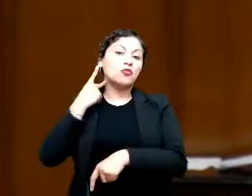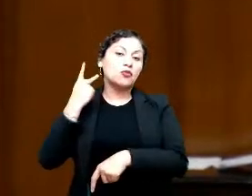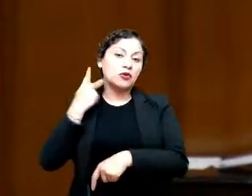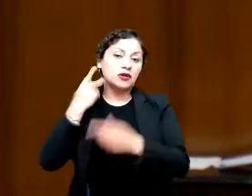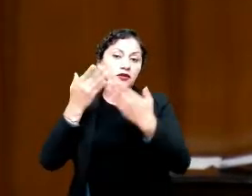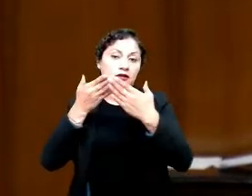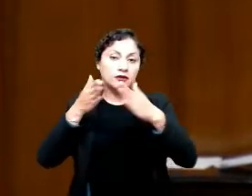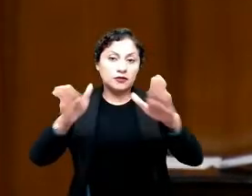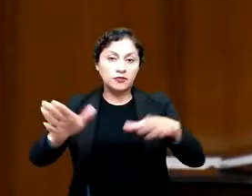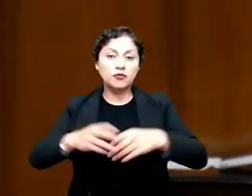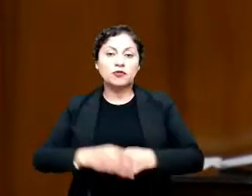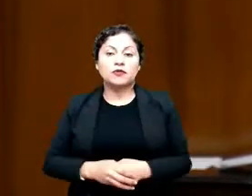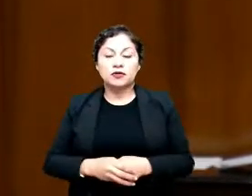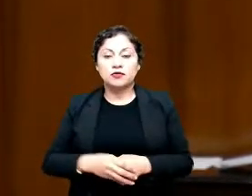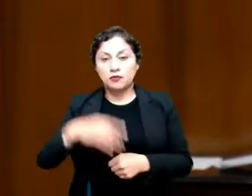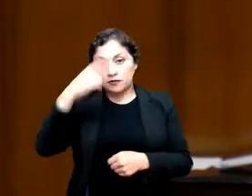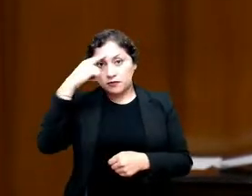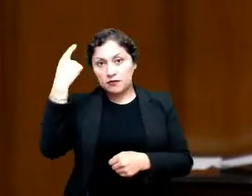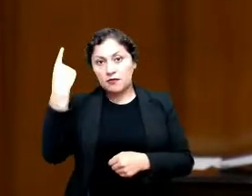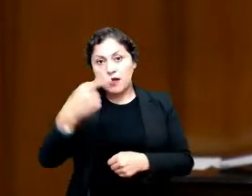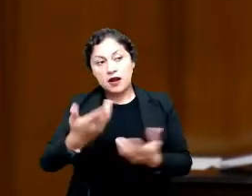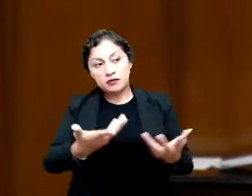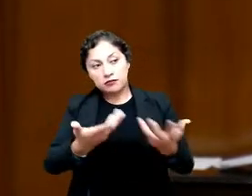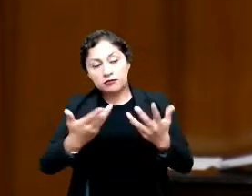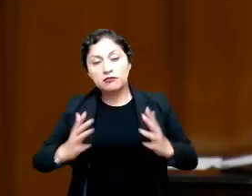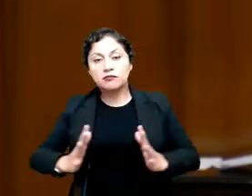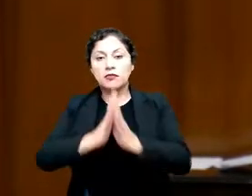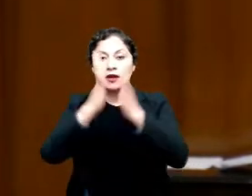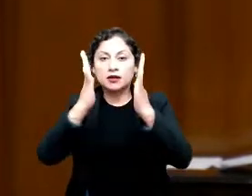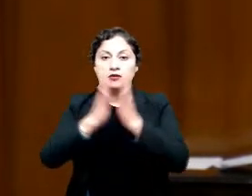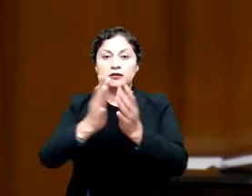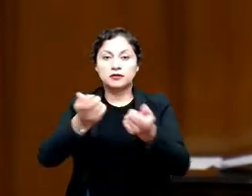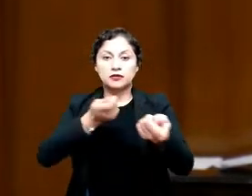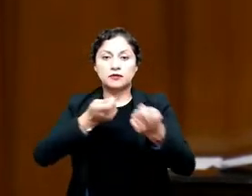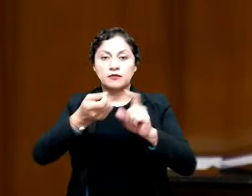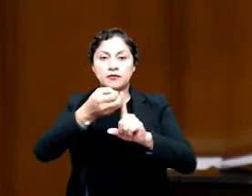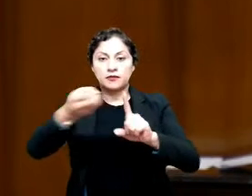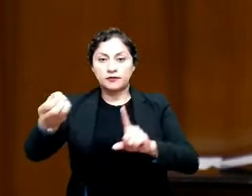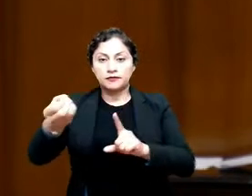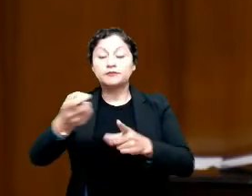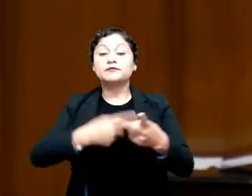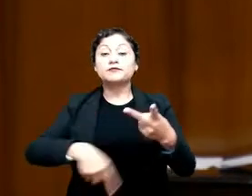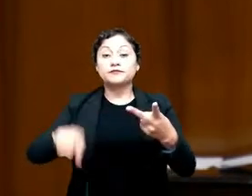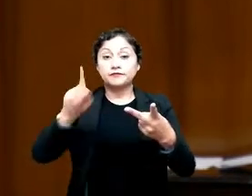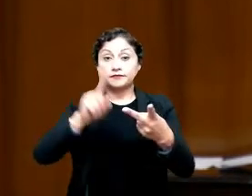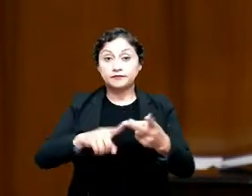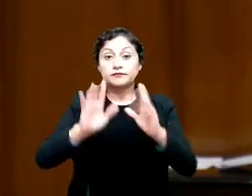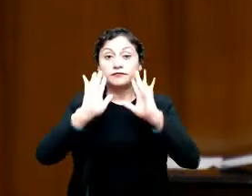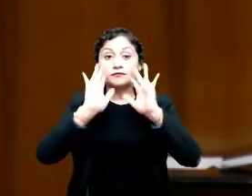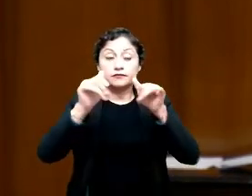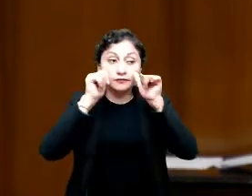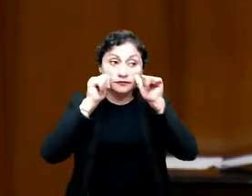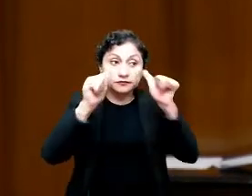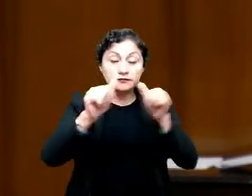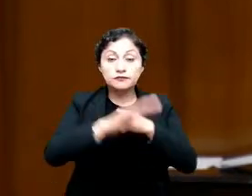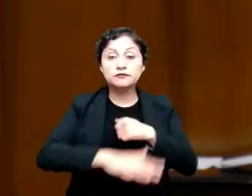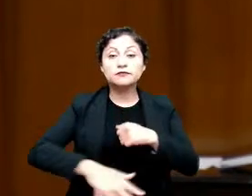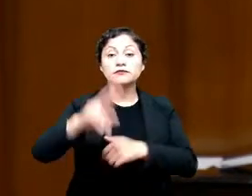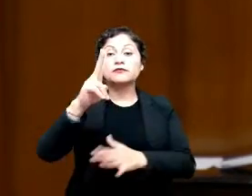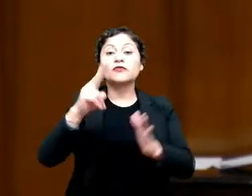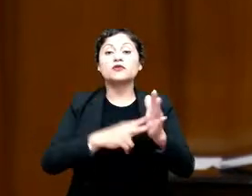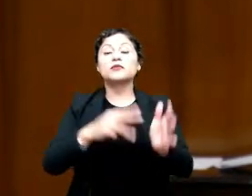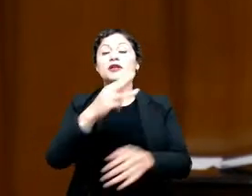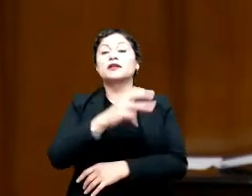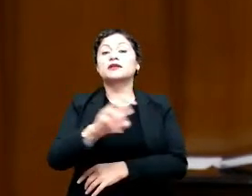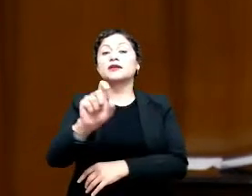de gobernanza participativa. Se ha dado atención a las 2.328 organizaciones